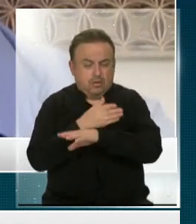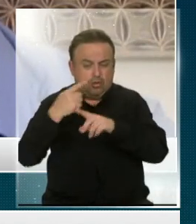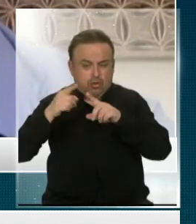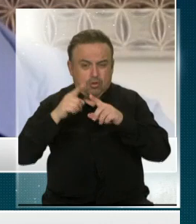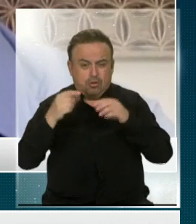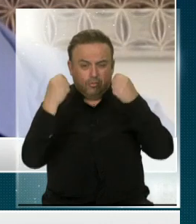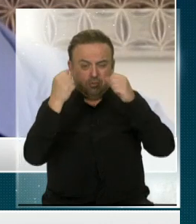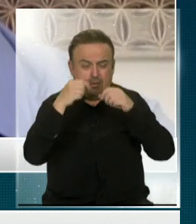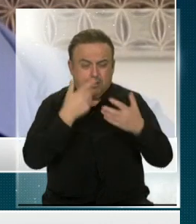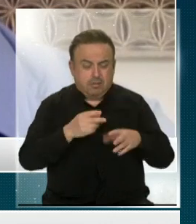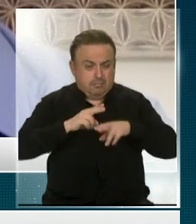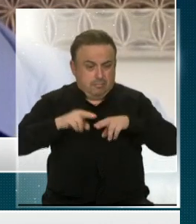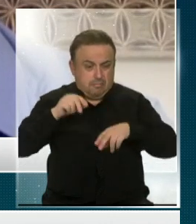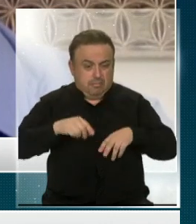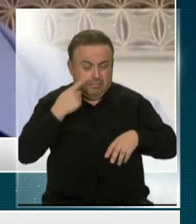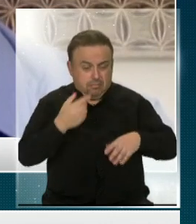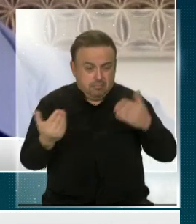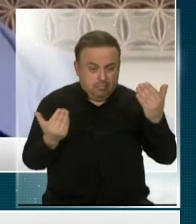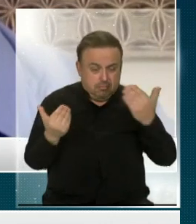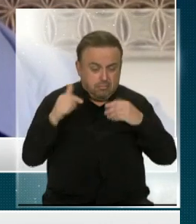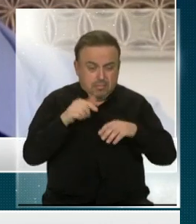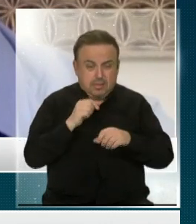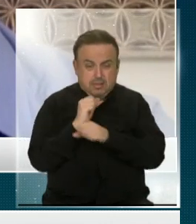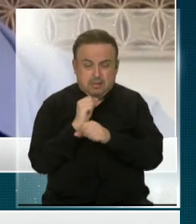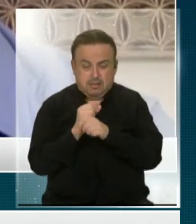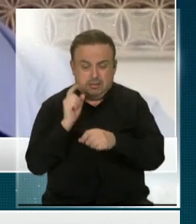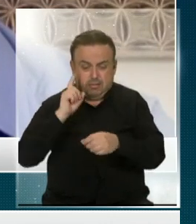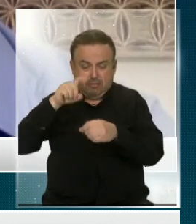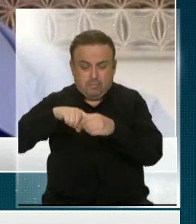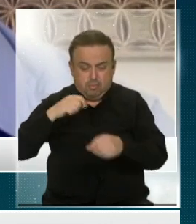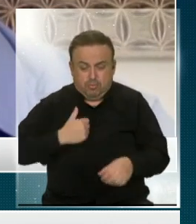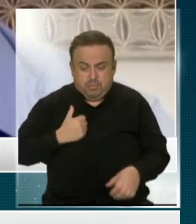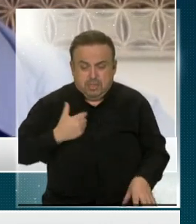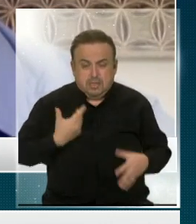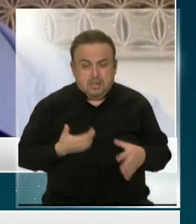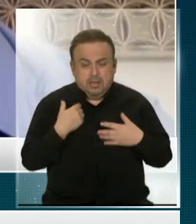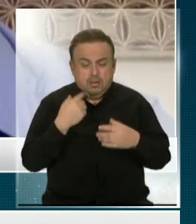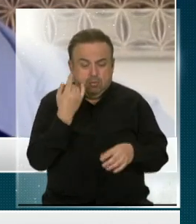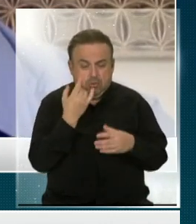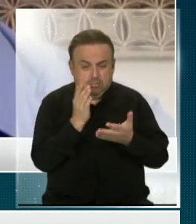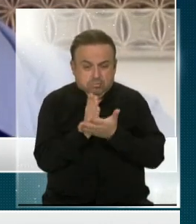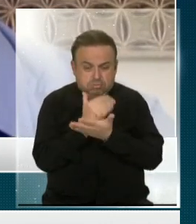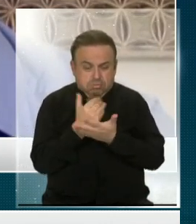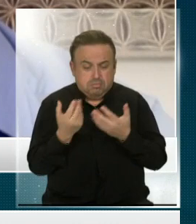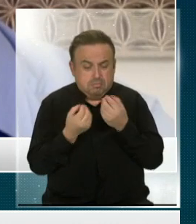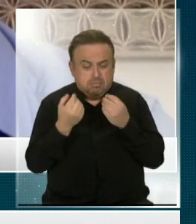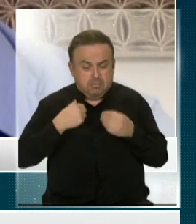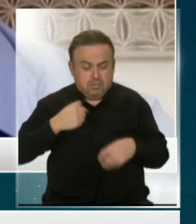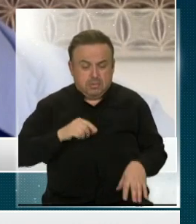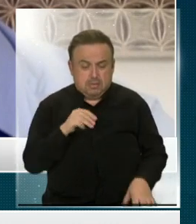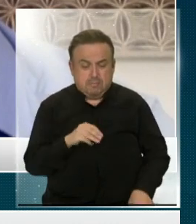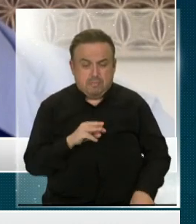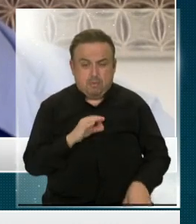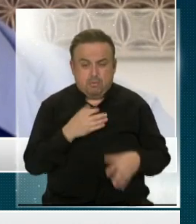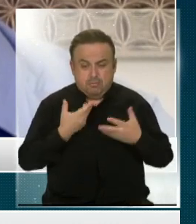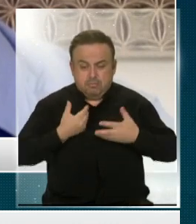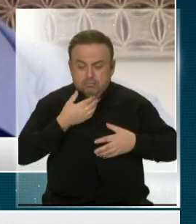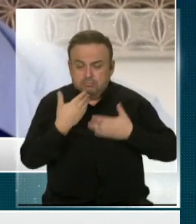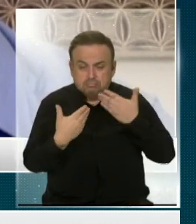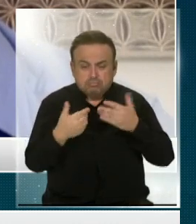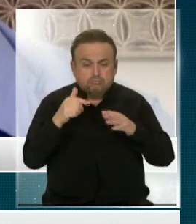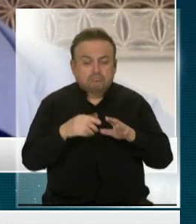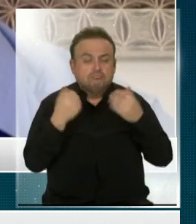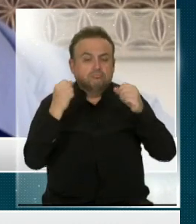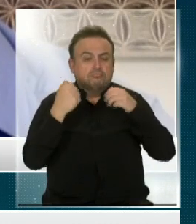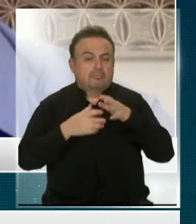otros ensayos que se están realizando paralelamente con otros laboratorios y universidades en este caso estamos hablando de el